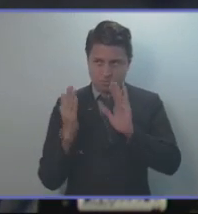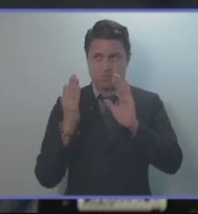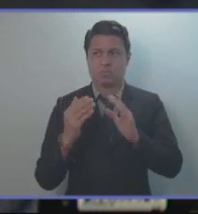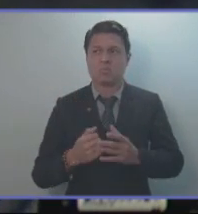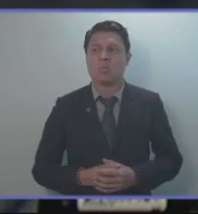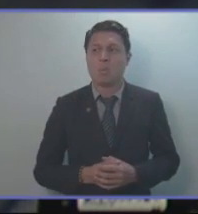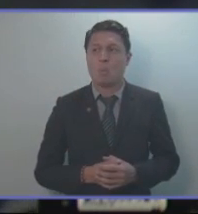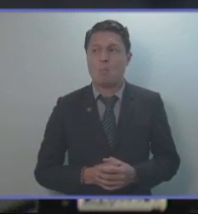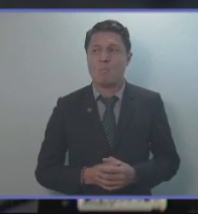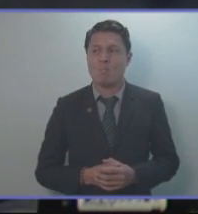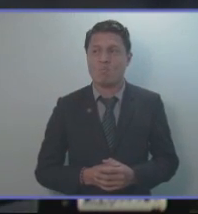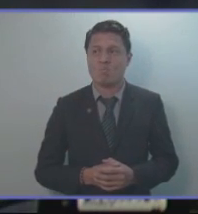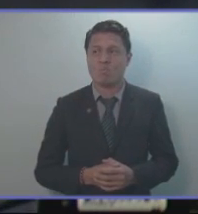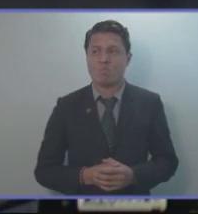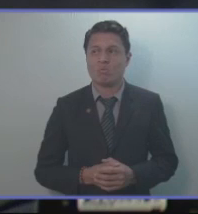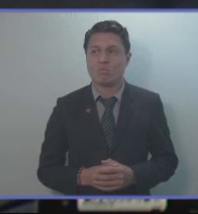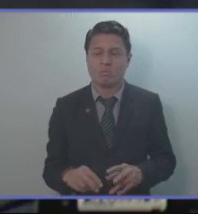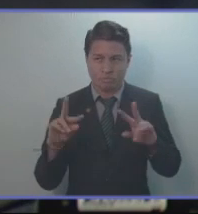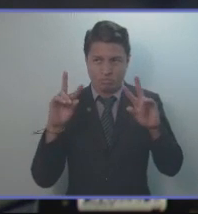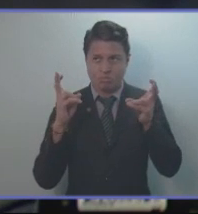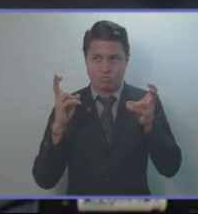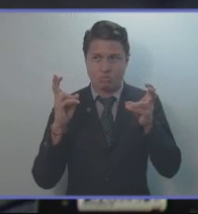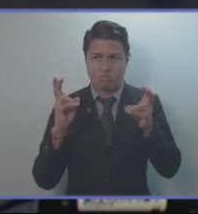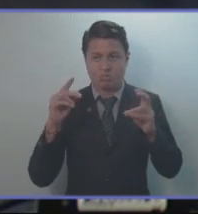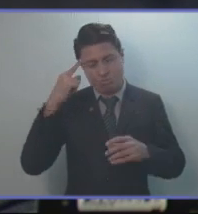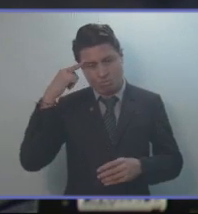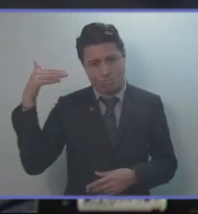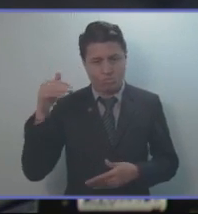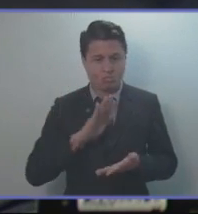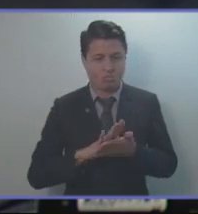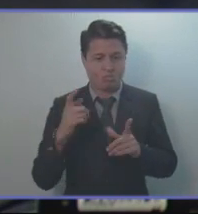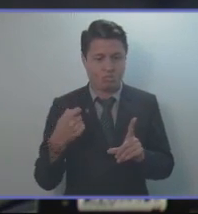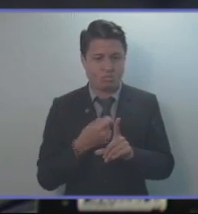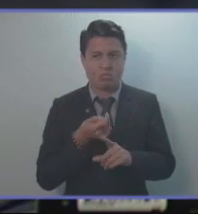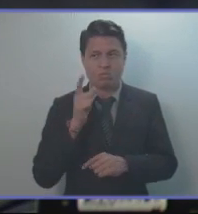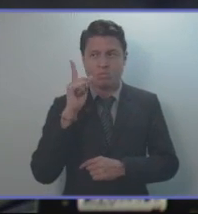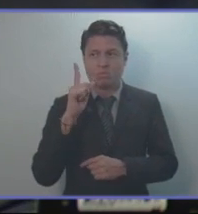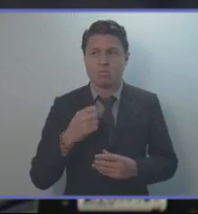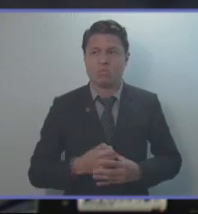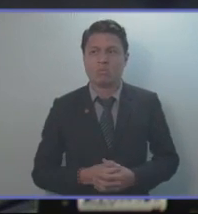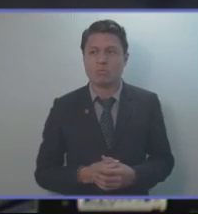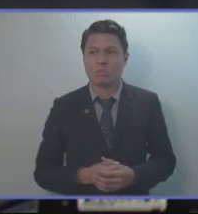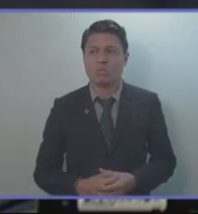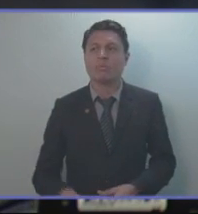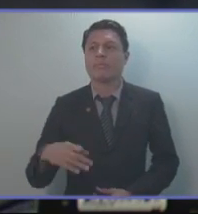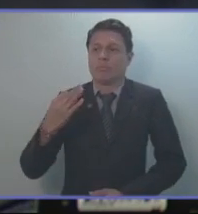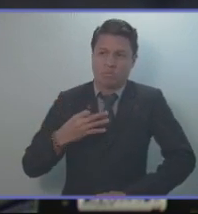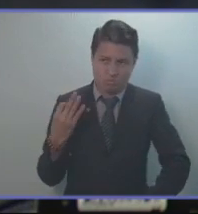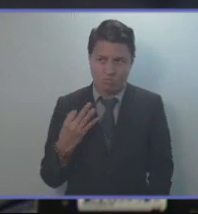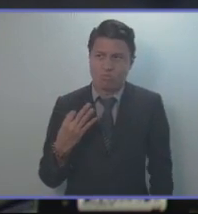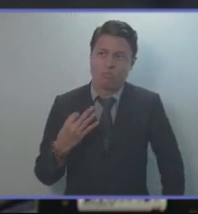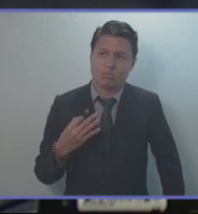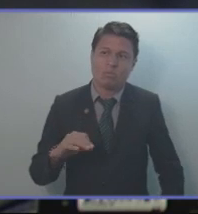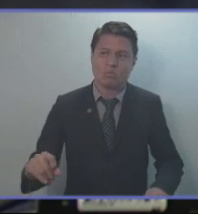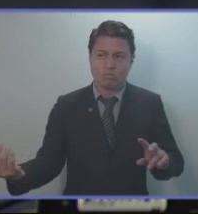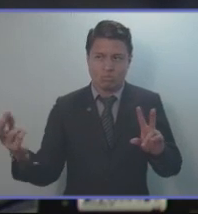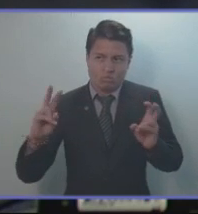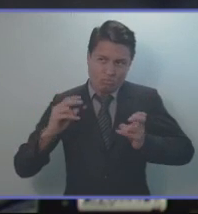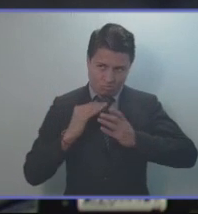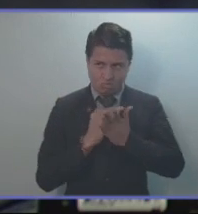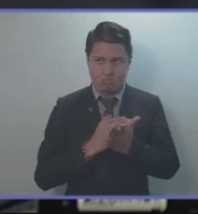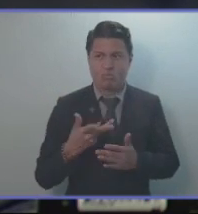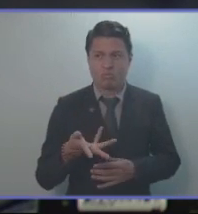confrontativos, el tema de la política salarial de los maestros debe de ser un tema de la